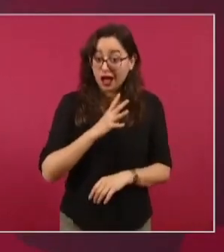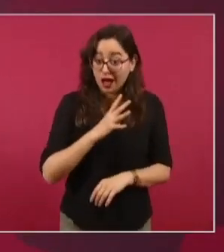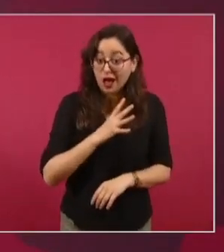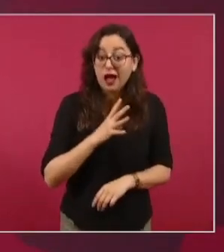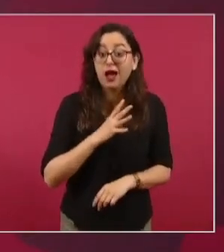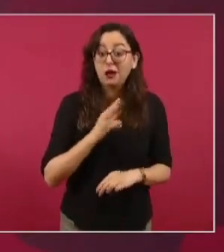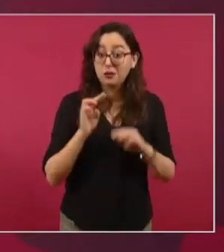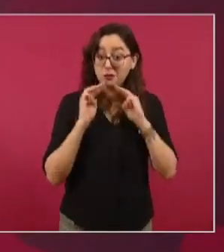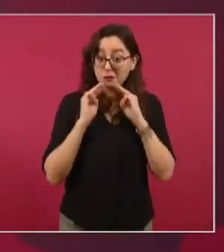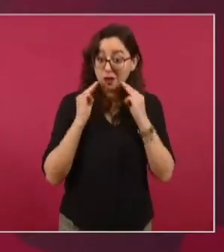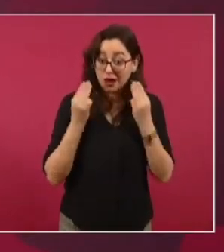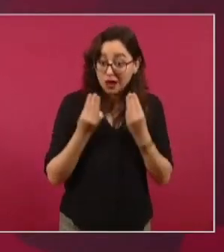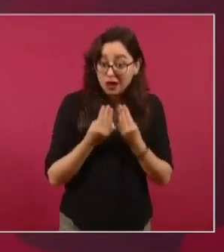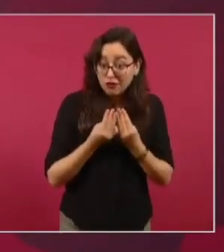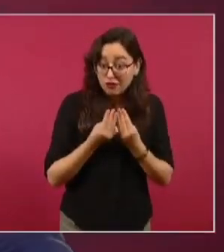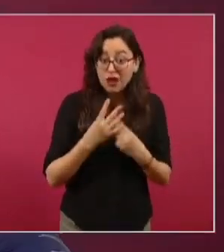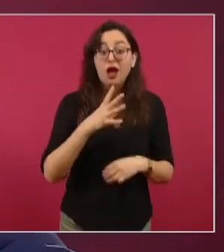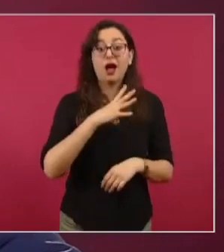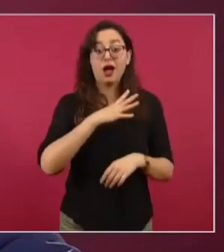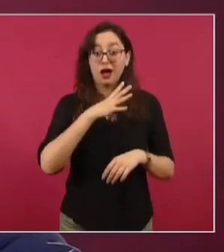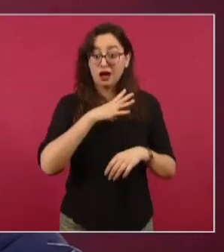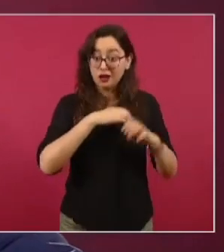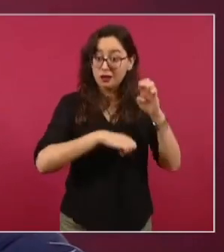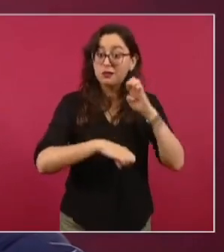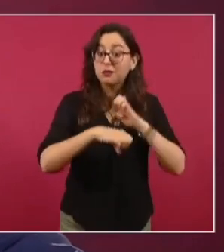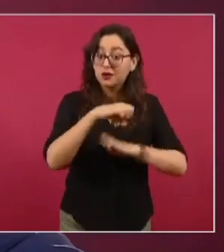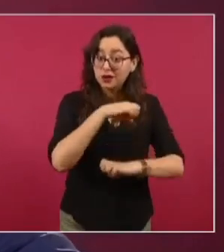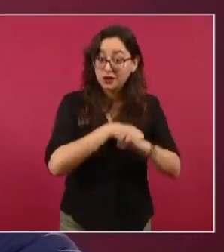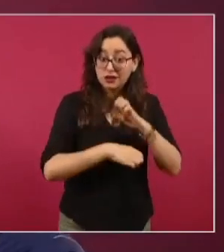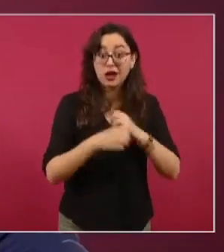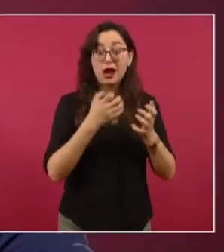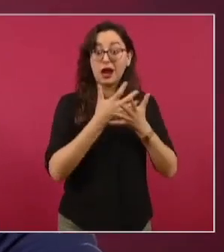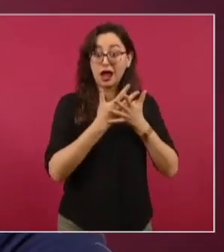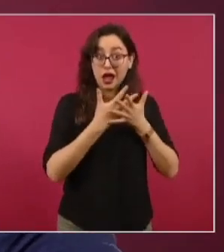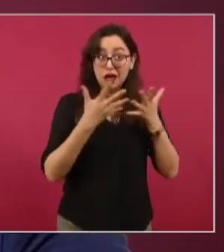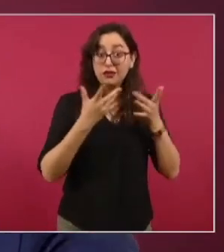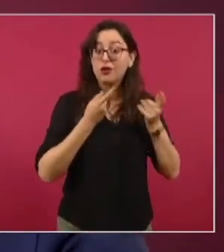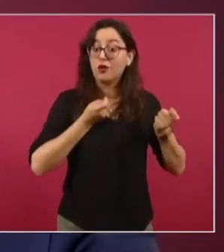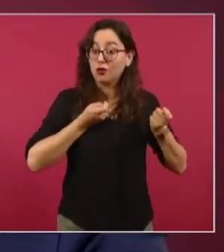son las que dominan las grandes corporaciones entonces